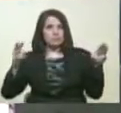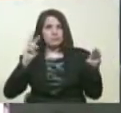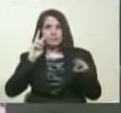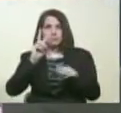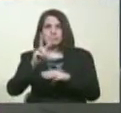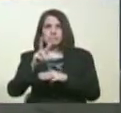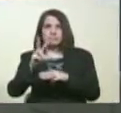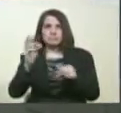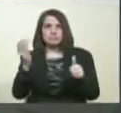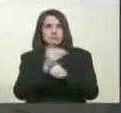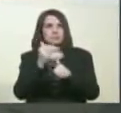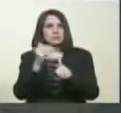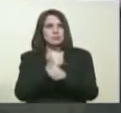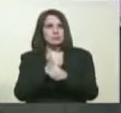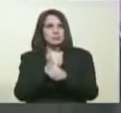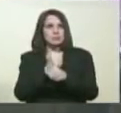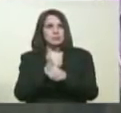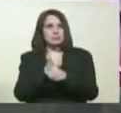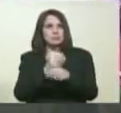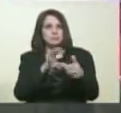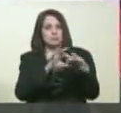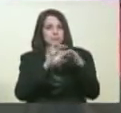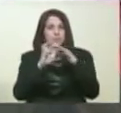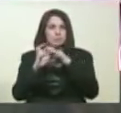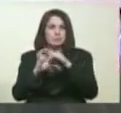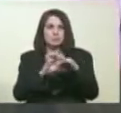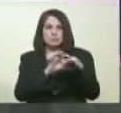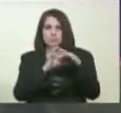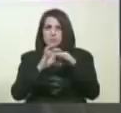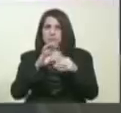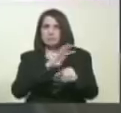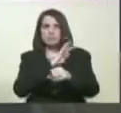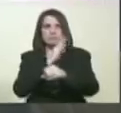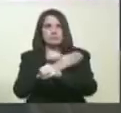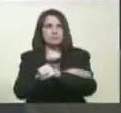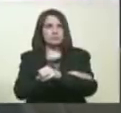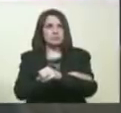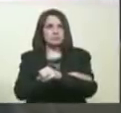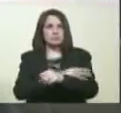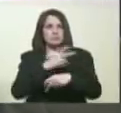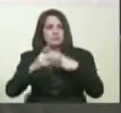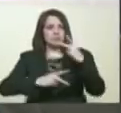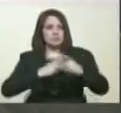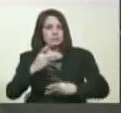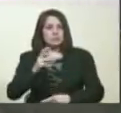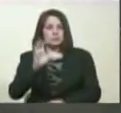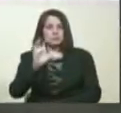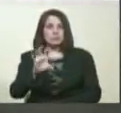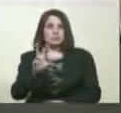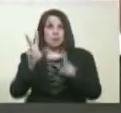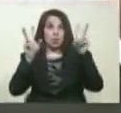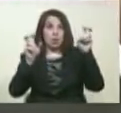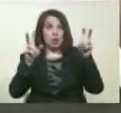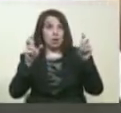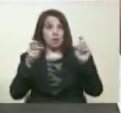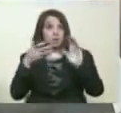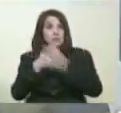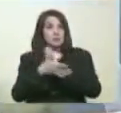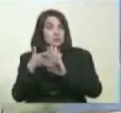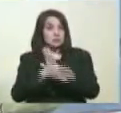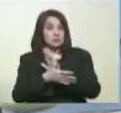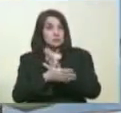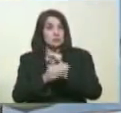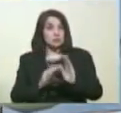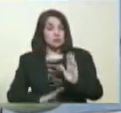para lograr articular las fuerzas productivas del país en una nueva situación de crecimiento, de